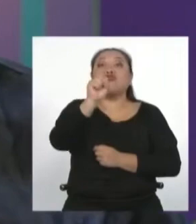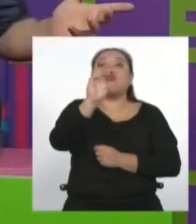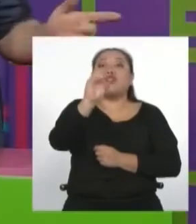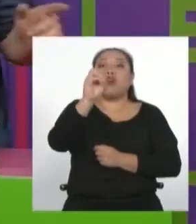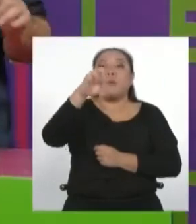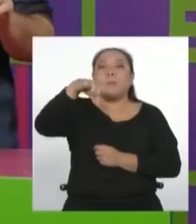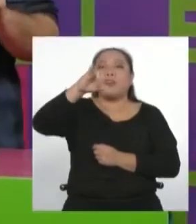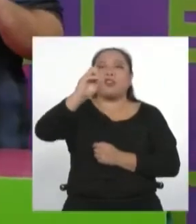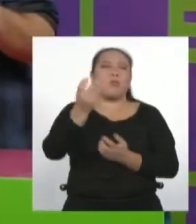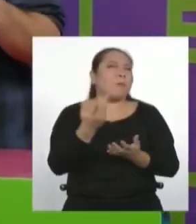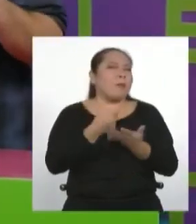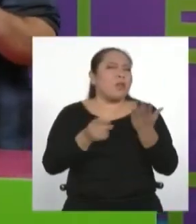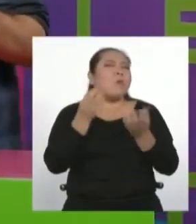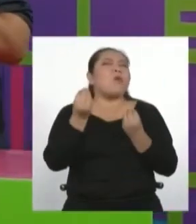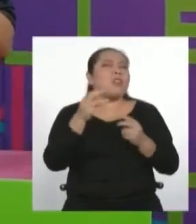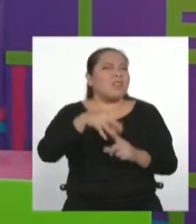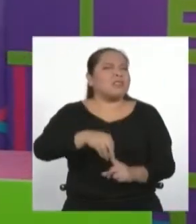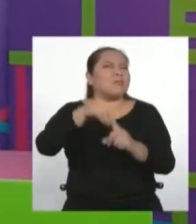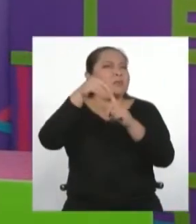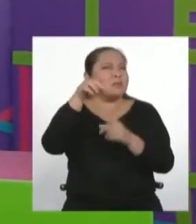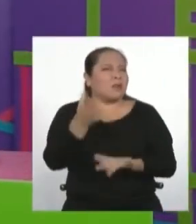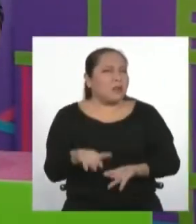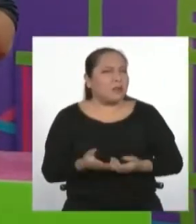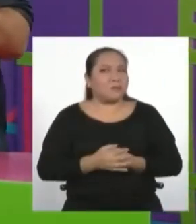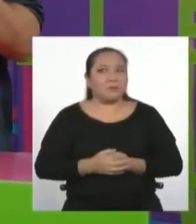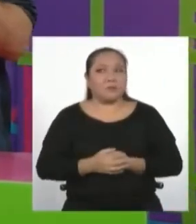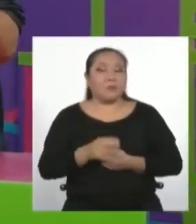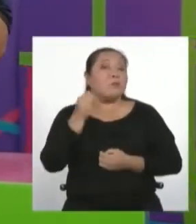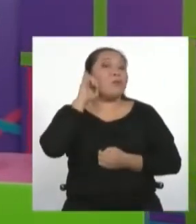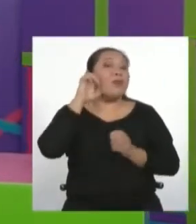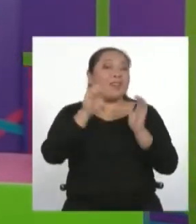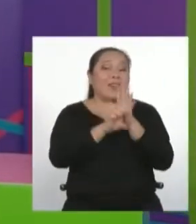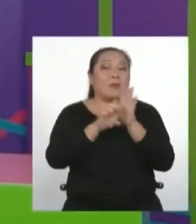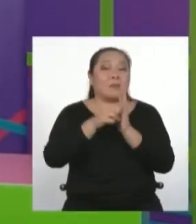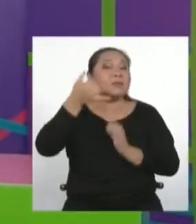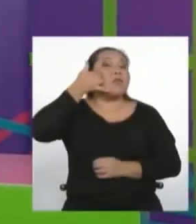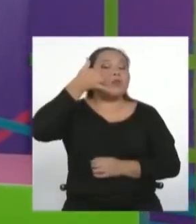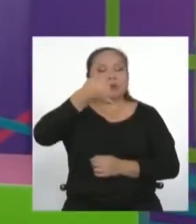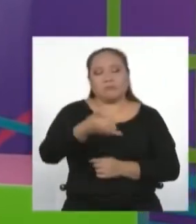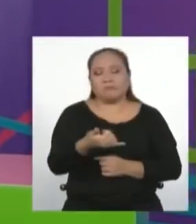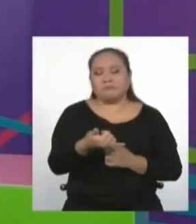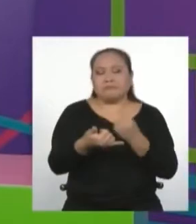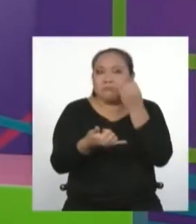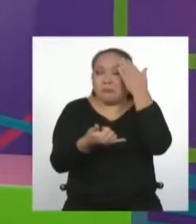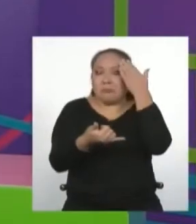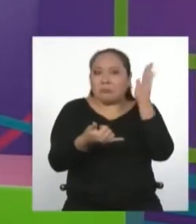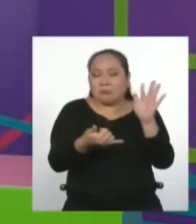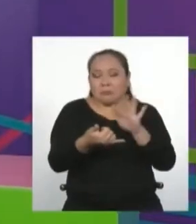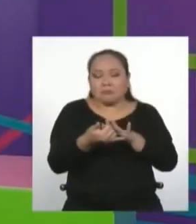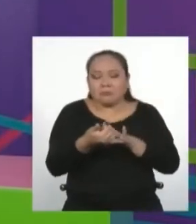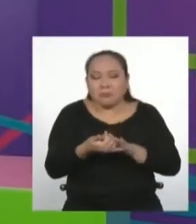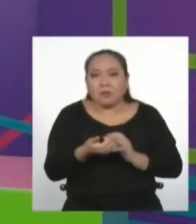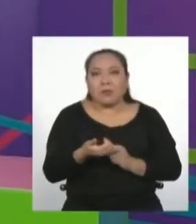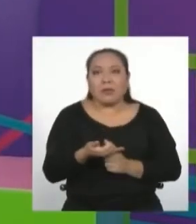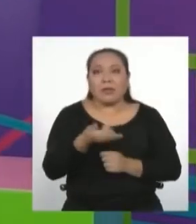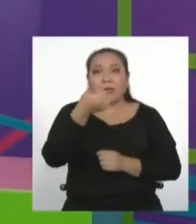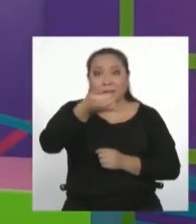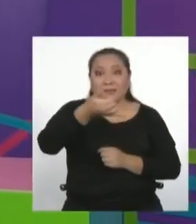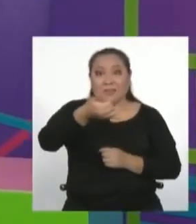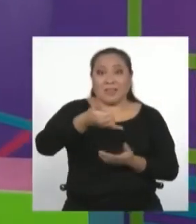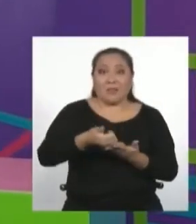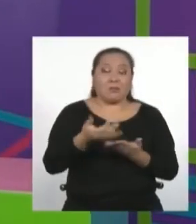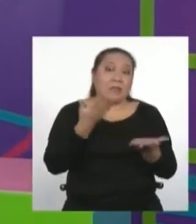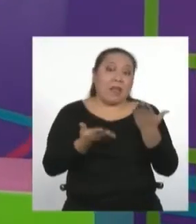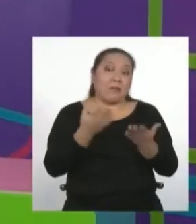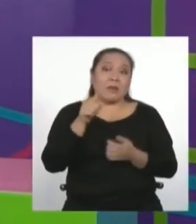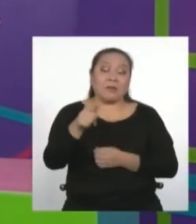especial? Digámoslo así, ¿tienen un celular? Sin entender cómo funciona este mundo nanoscópico, probablemente no podríamos